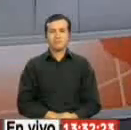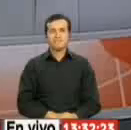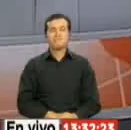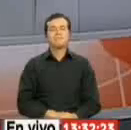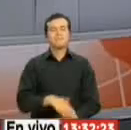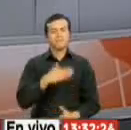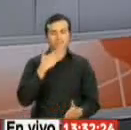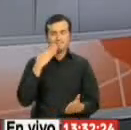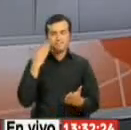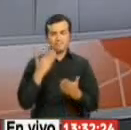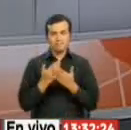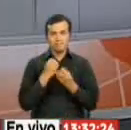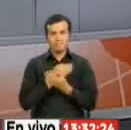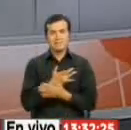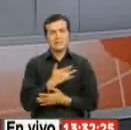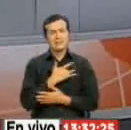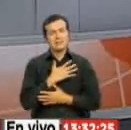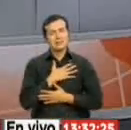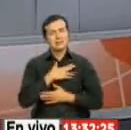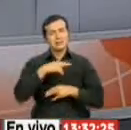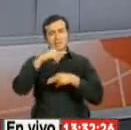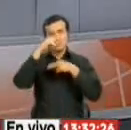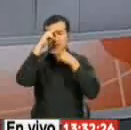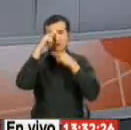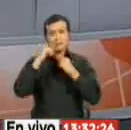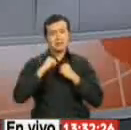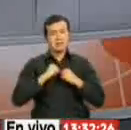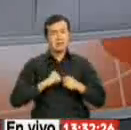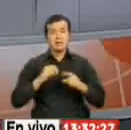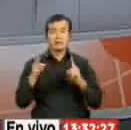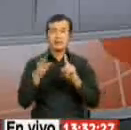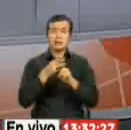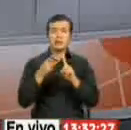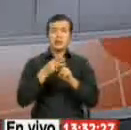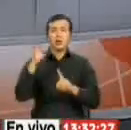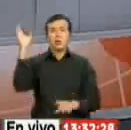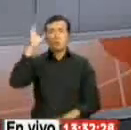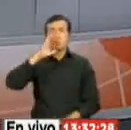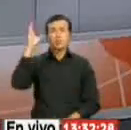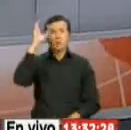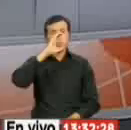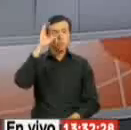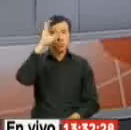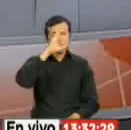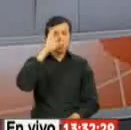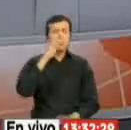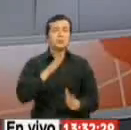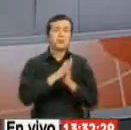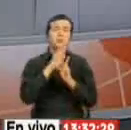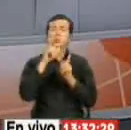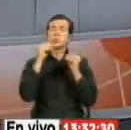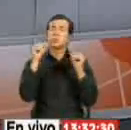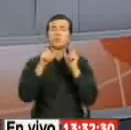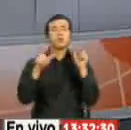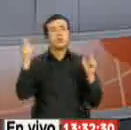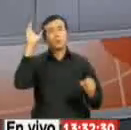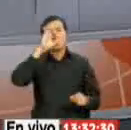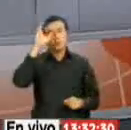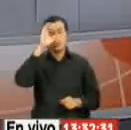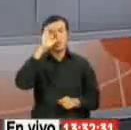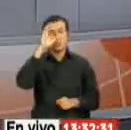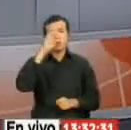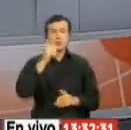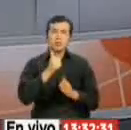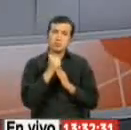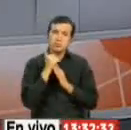gracias por ese informe lamentable la noticia realmente a través de las redes sociales la búsqueda y el pedido de la colaboración de todos los ecuatorianos de